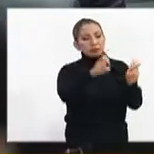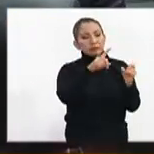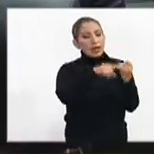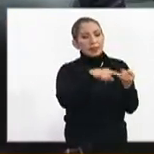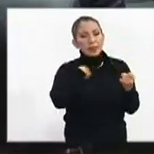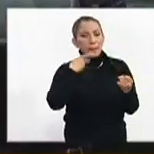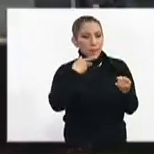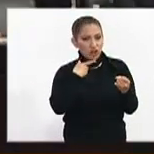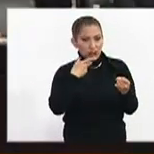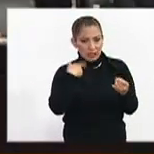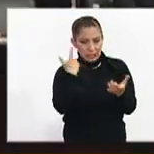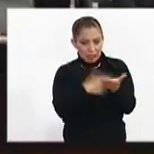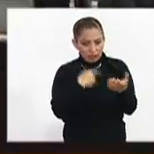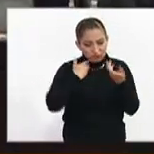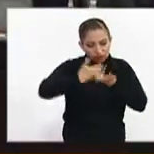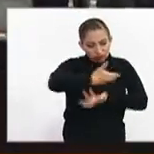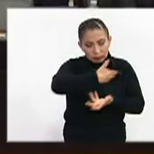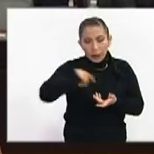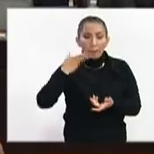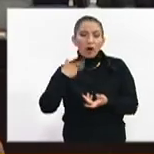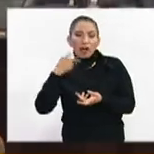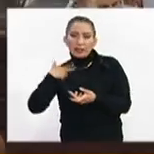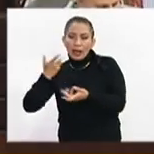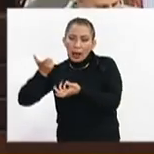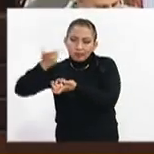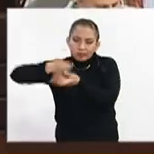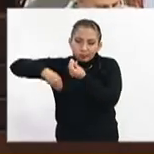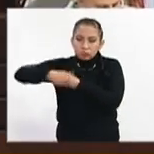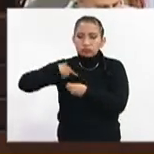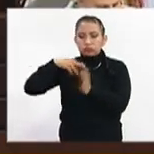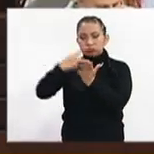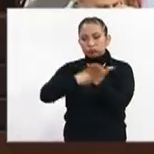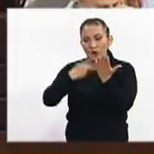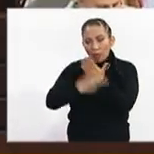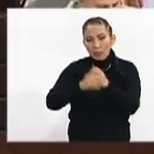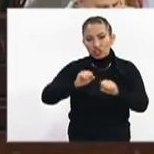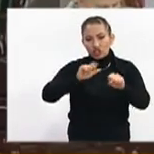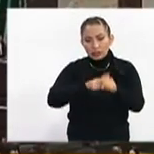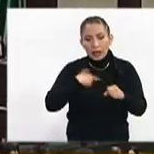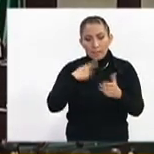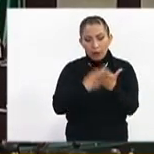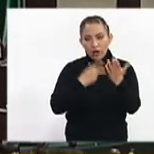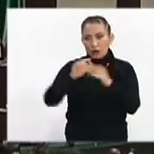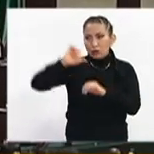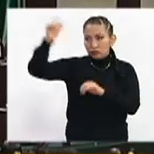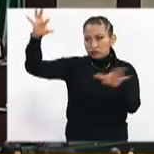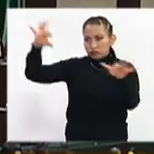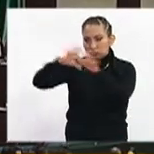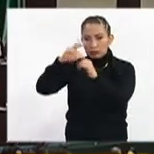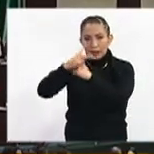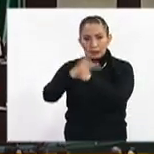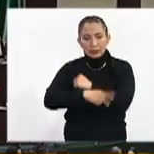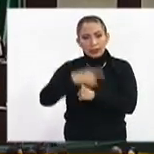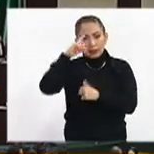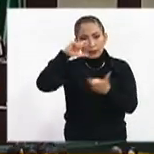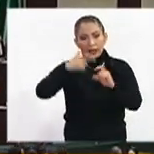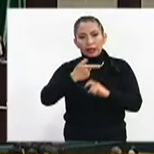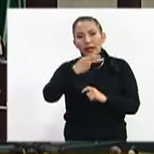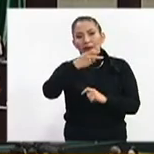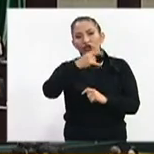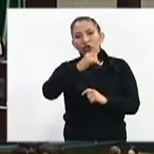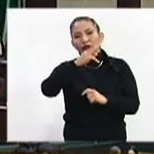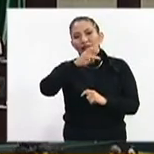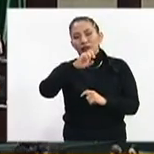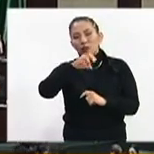los temas de política interior, política económica, política social y política exterior. Para México al Día,